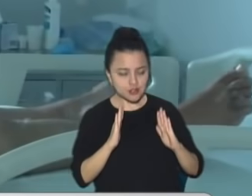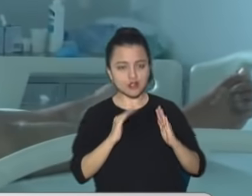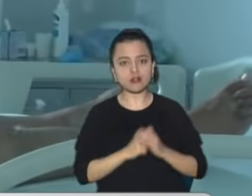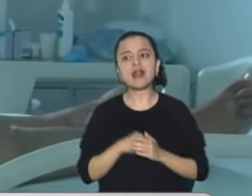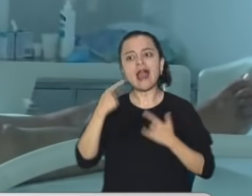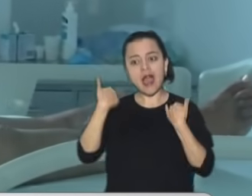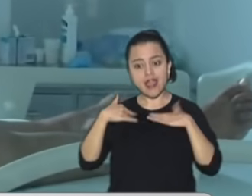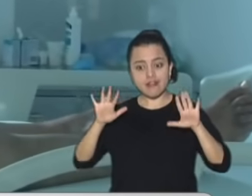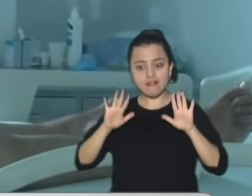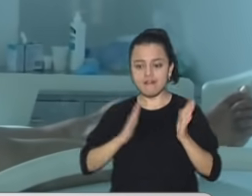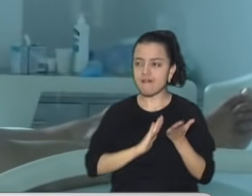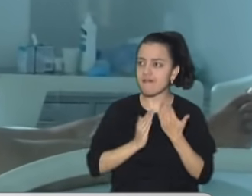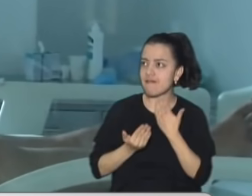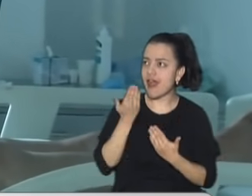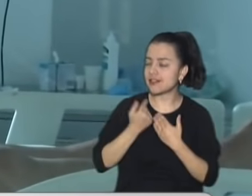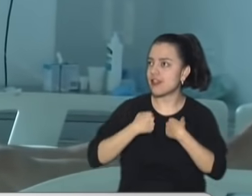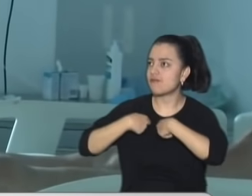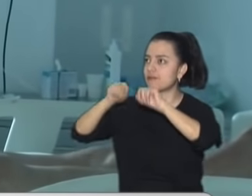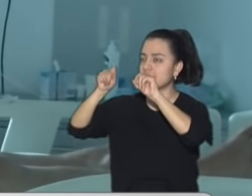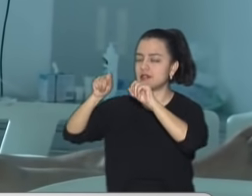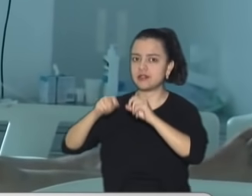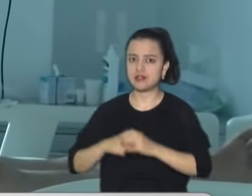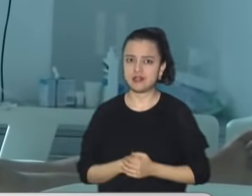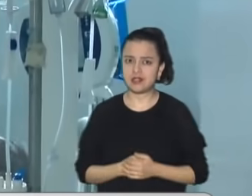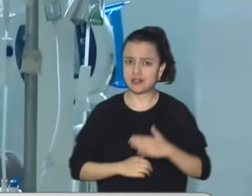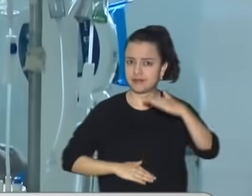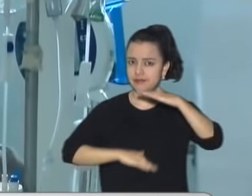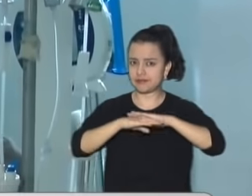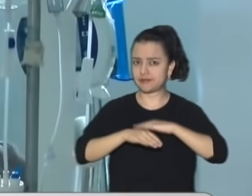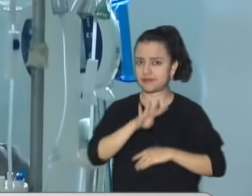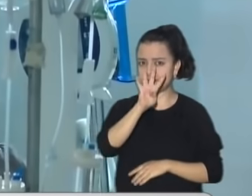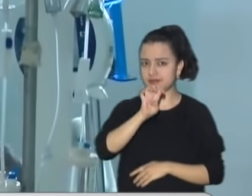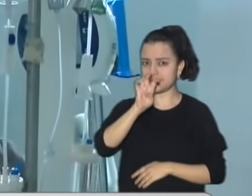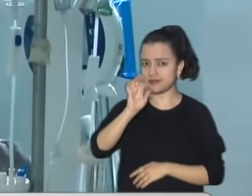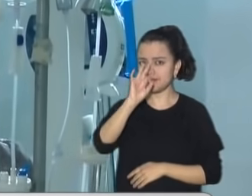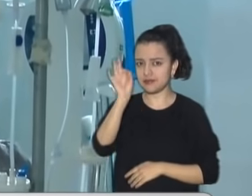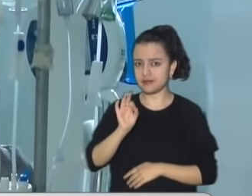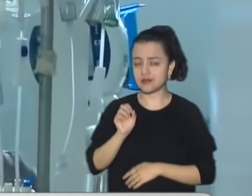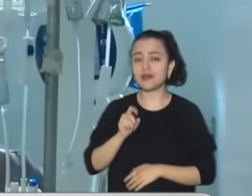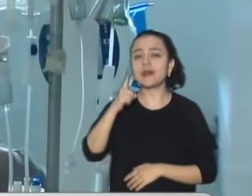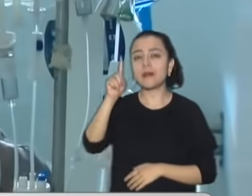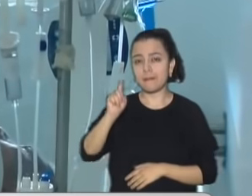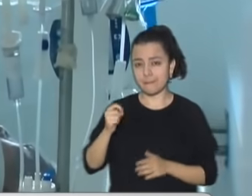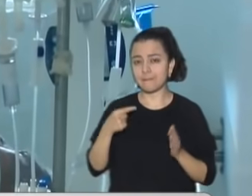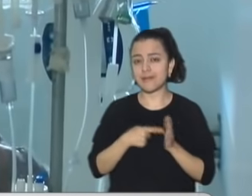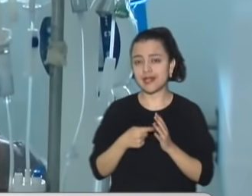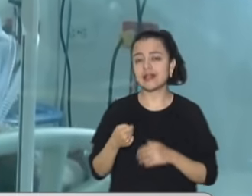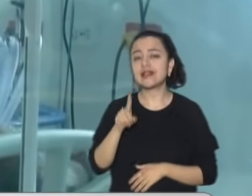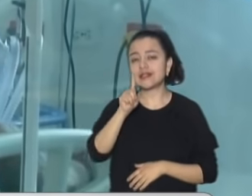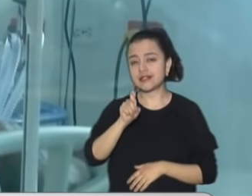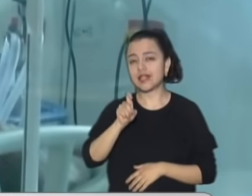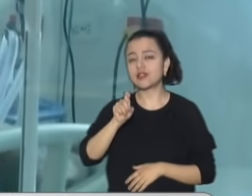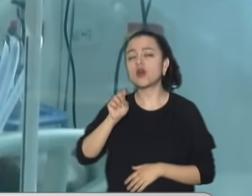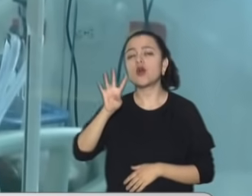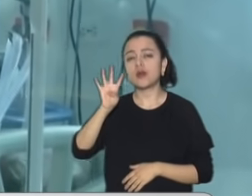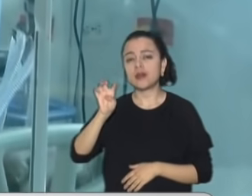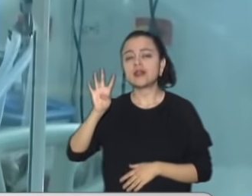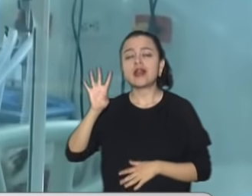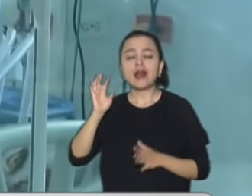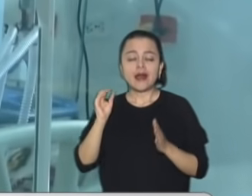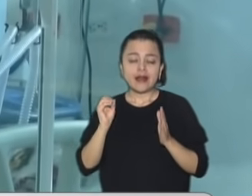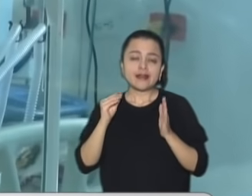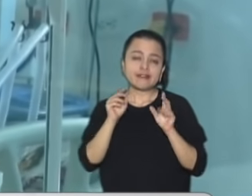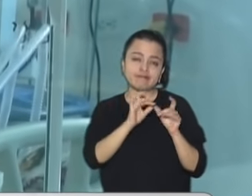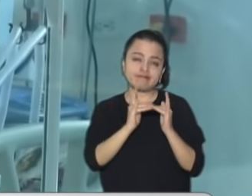recibiendo pacientes. Las unidades de cuidado intensivo alcanzan el 99% de 1.116 camas habilitadas. De